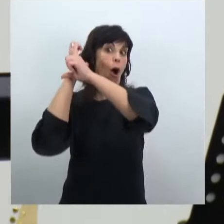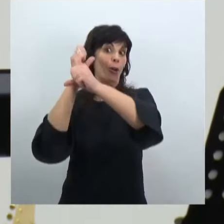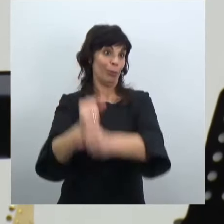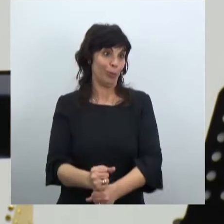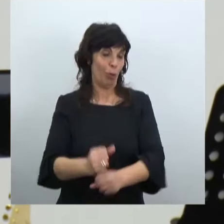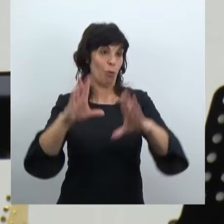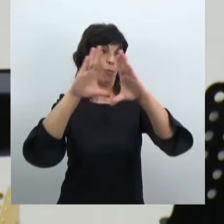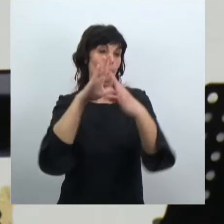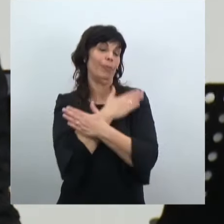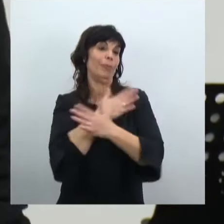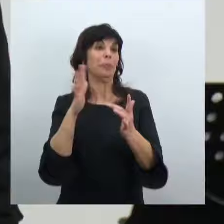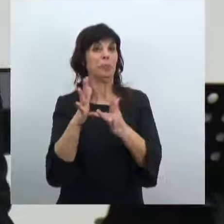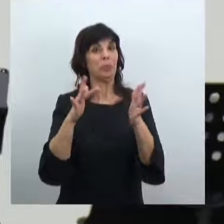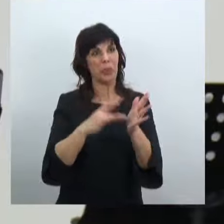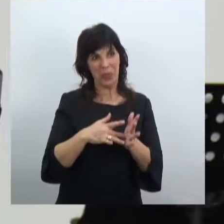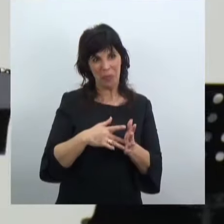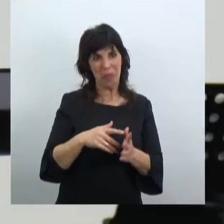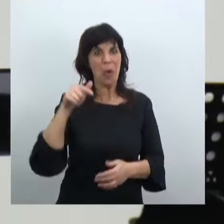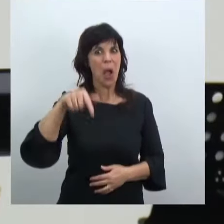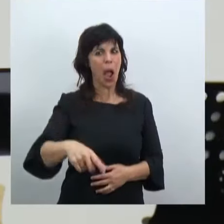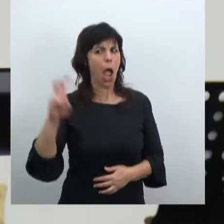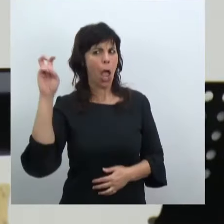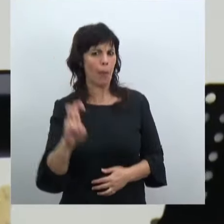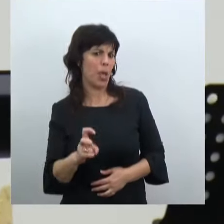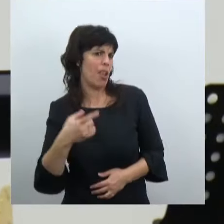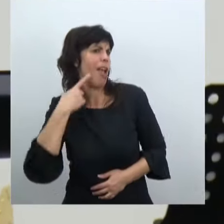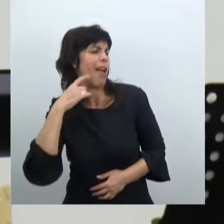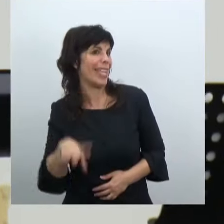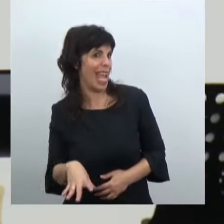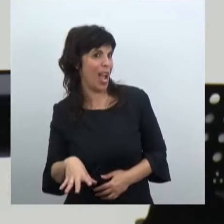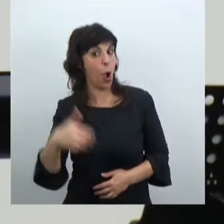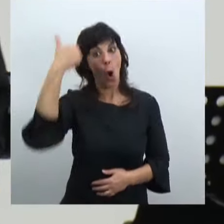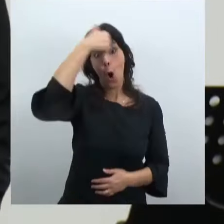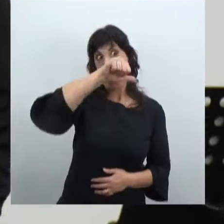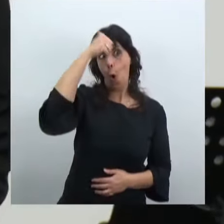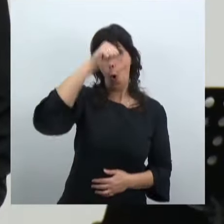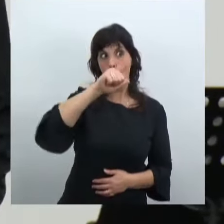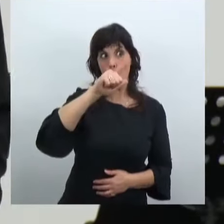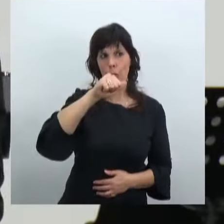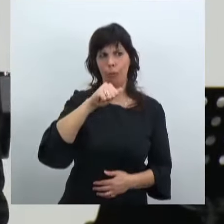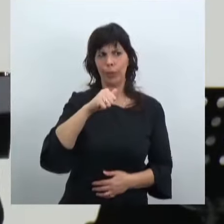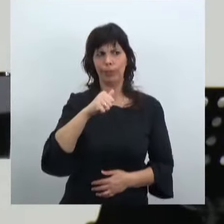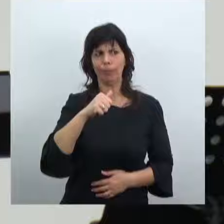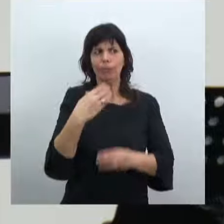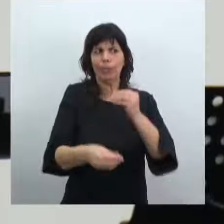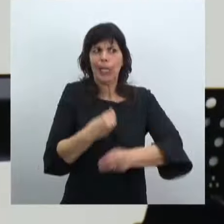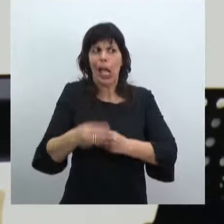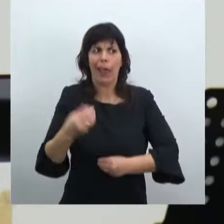¿Mimo? Uno, pero no de estos que tú conoces de la Plaza Elíptica o